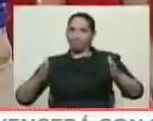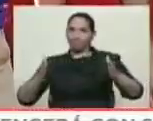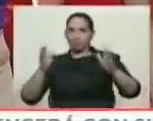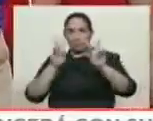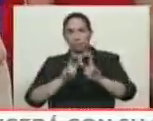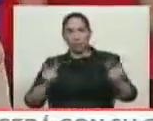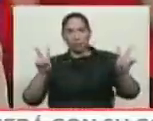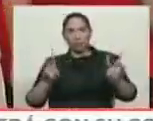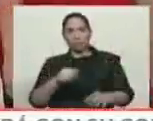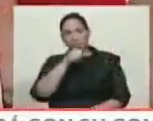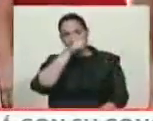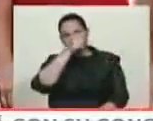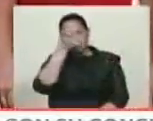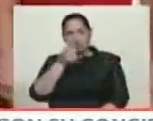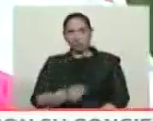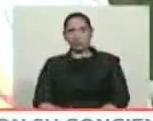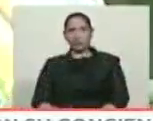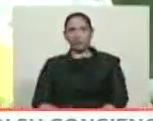paz.